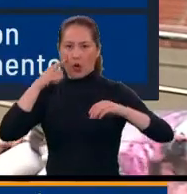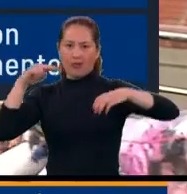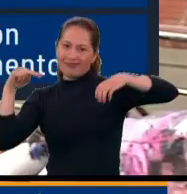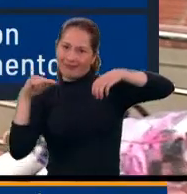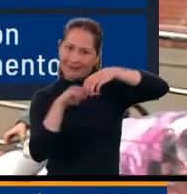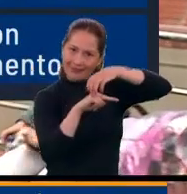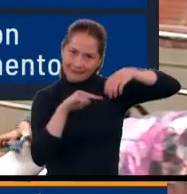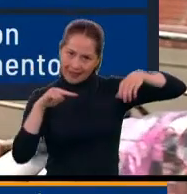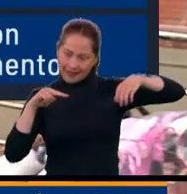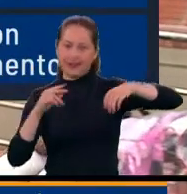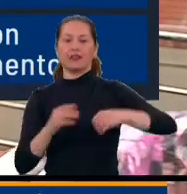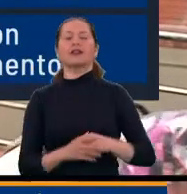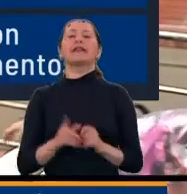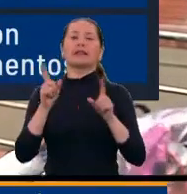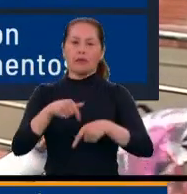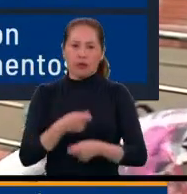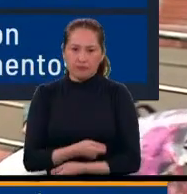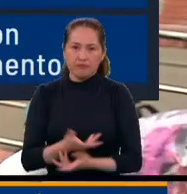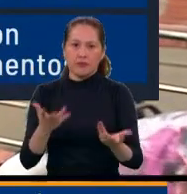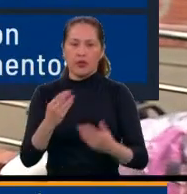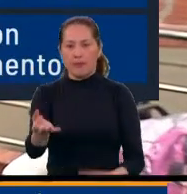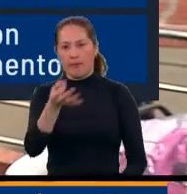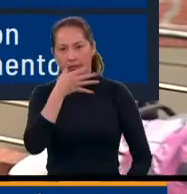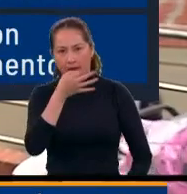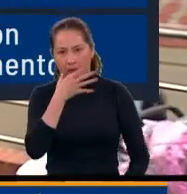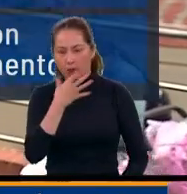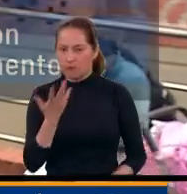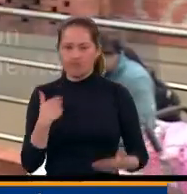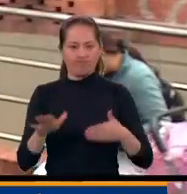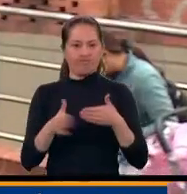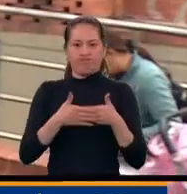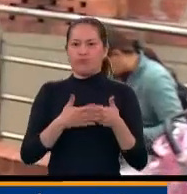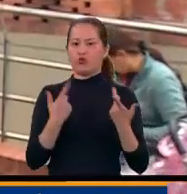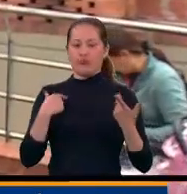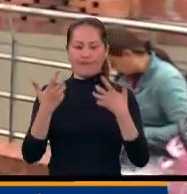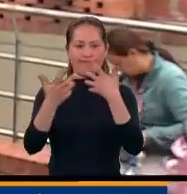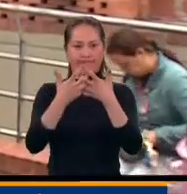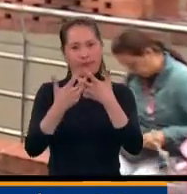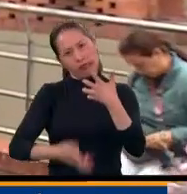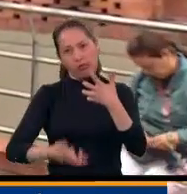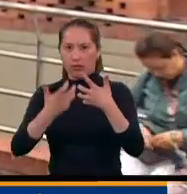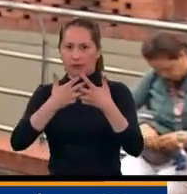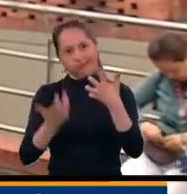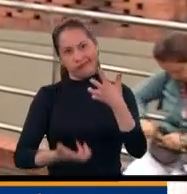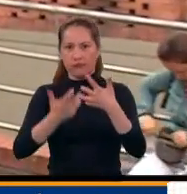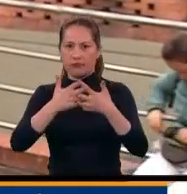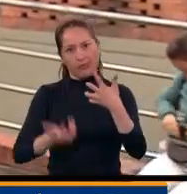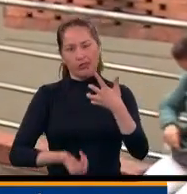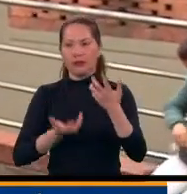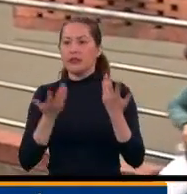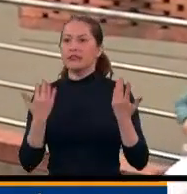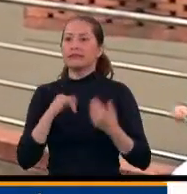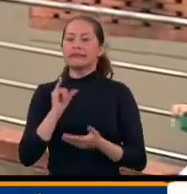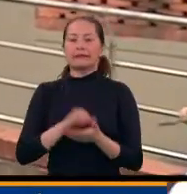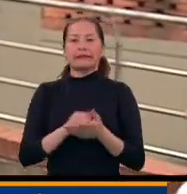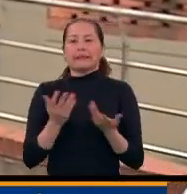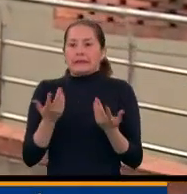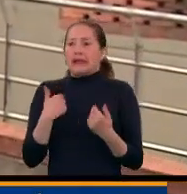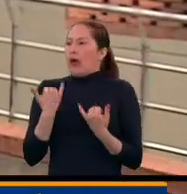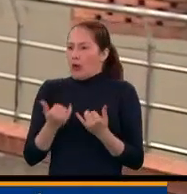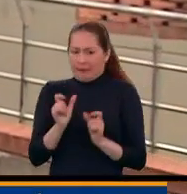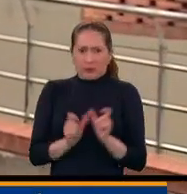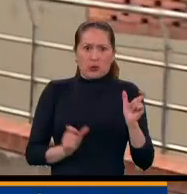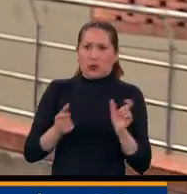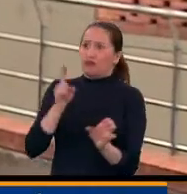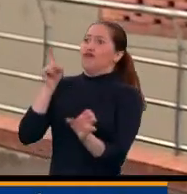dispensación de medicamentos. Hicimos un recorrido por varios de estos puntos para hablar con los usuarios, porque son ellos quienes ya están viendo